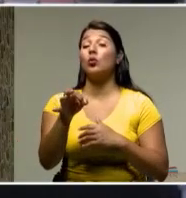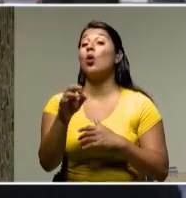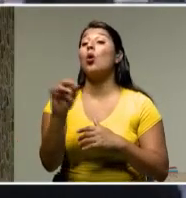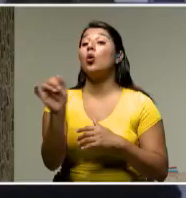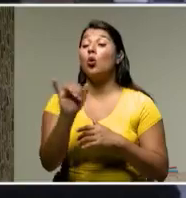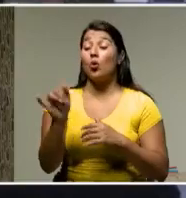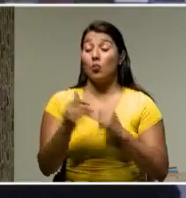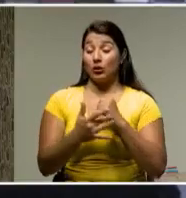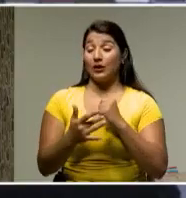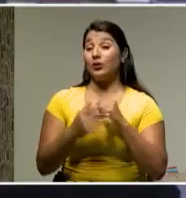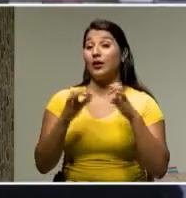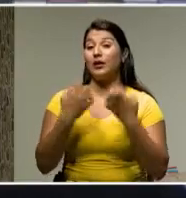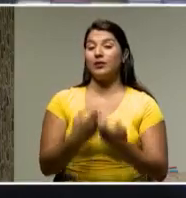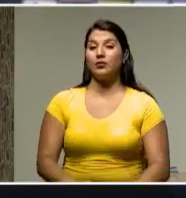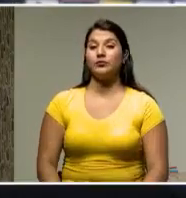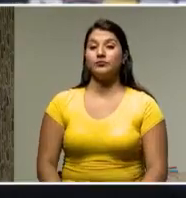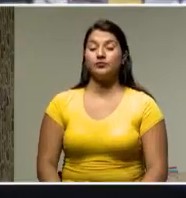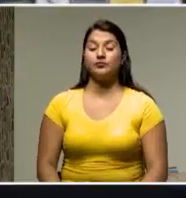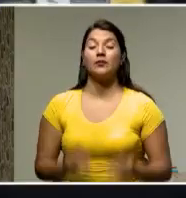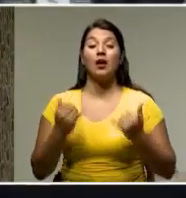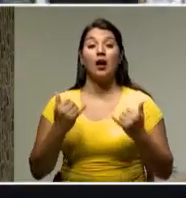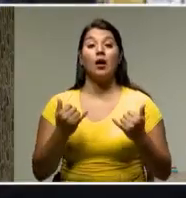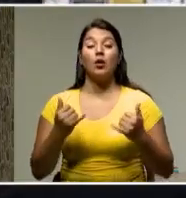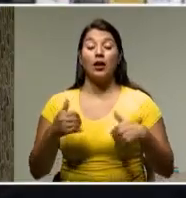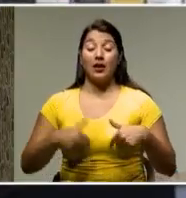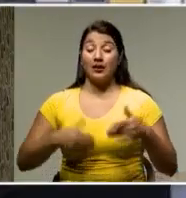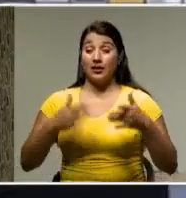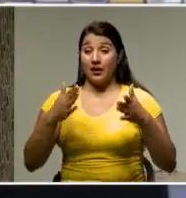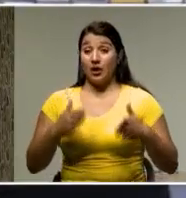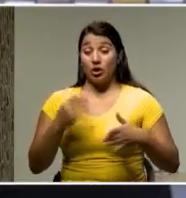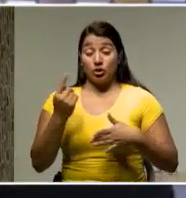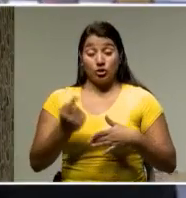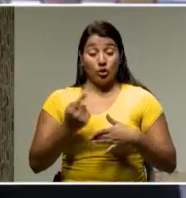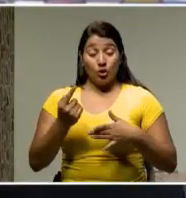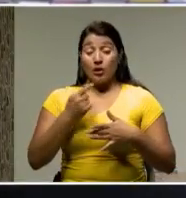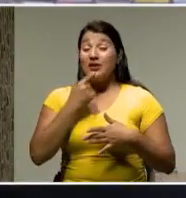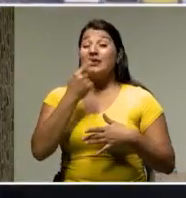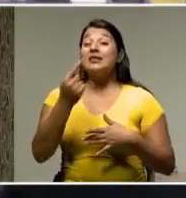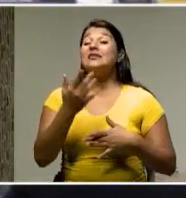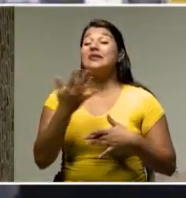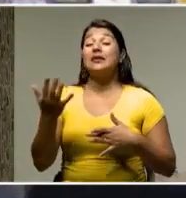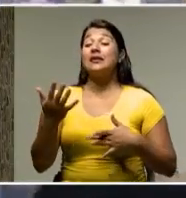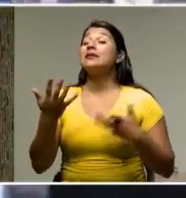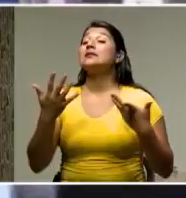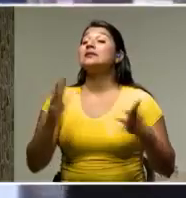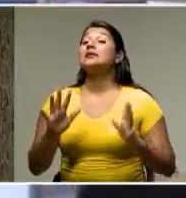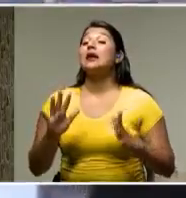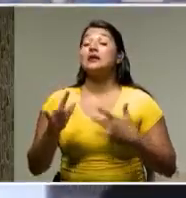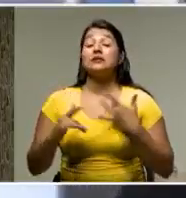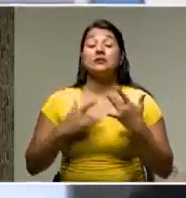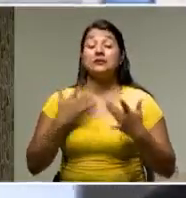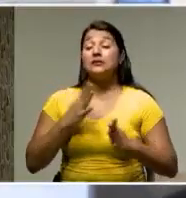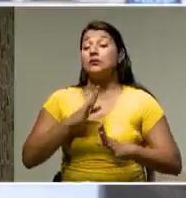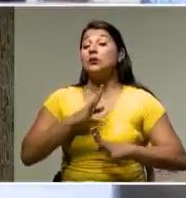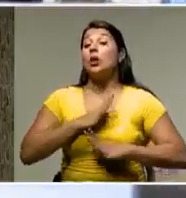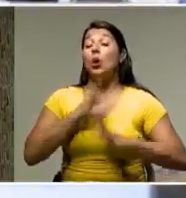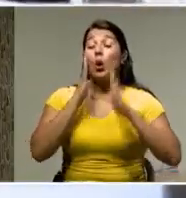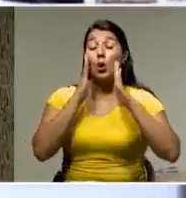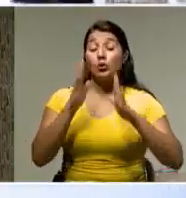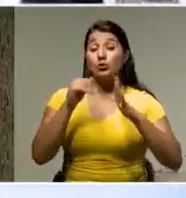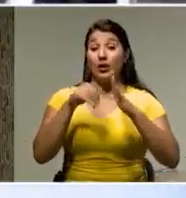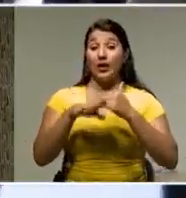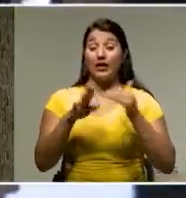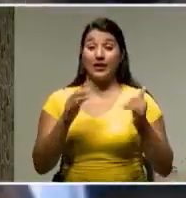como técnico del club. Por su parte, el entrenador solo ha manifestado que está completamente concentrado en el